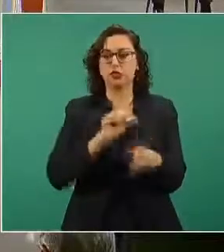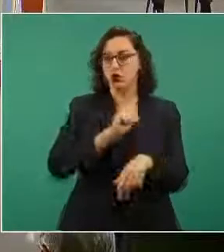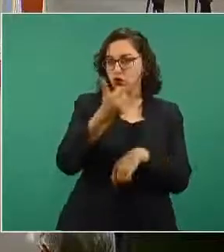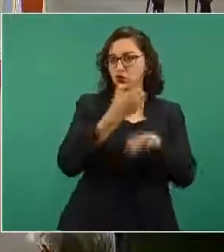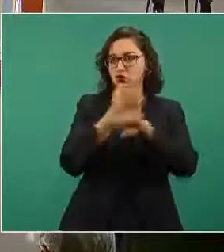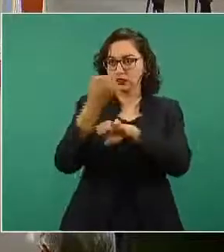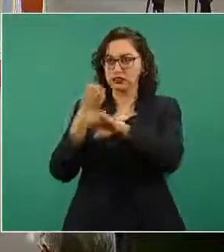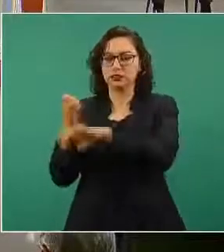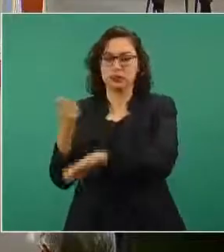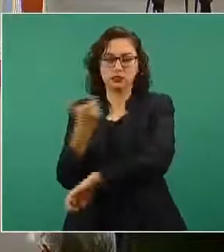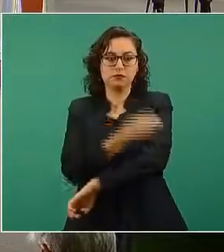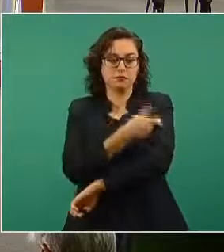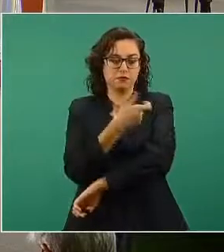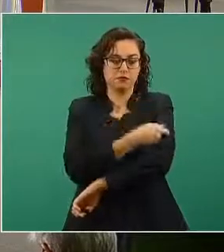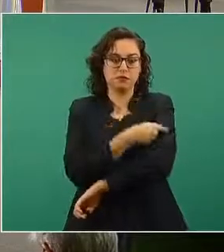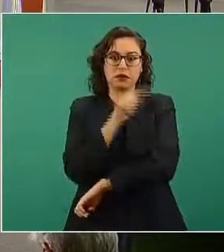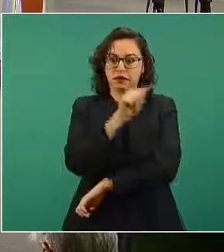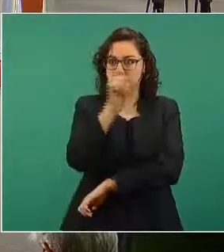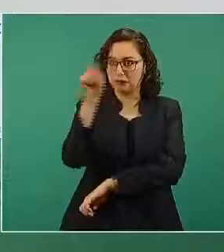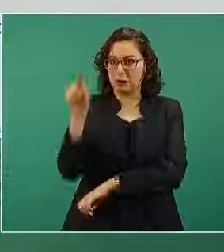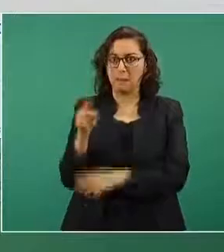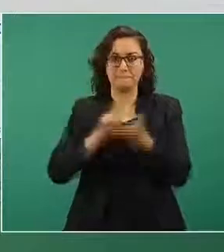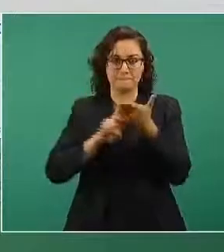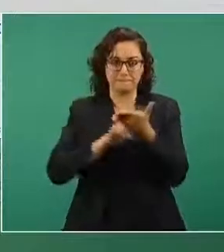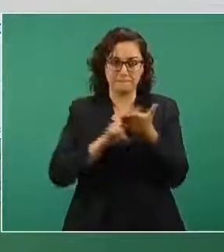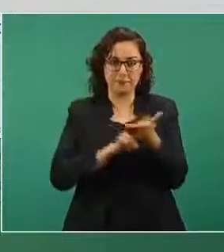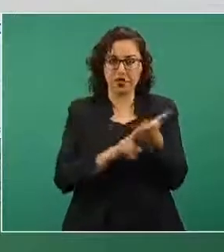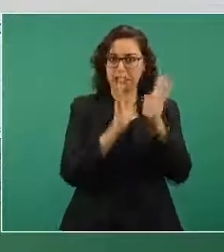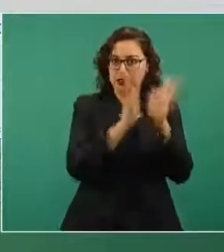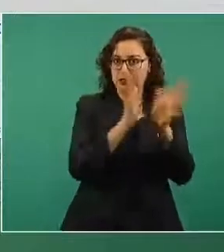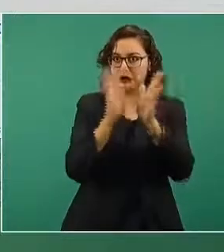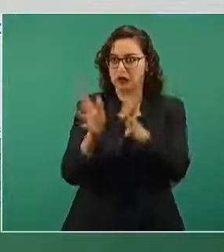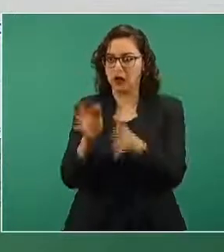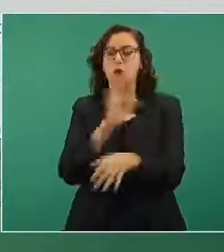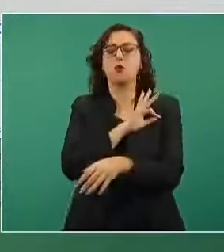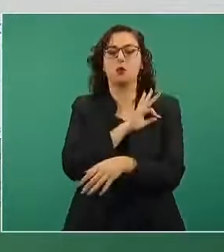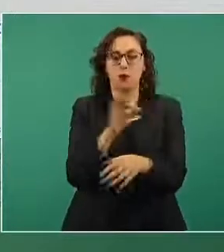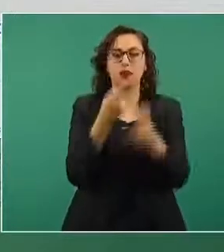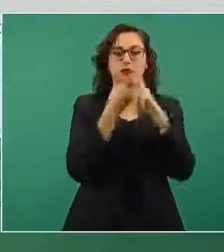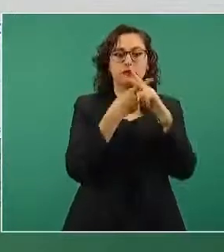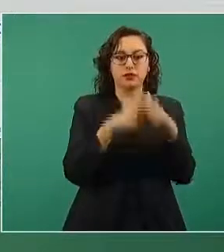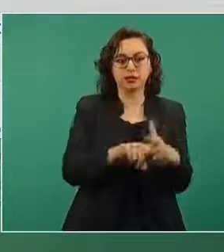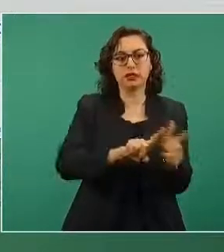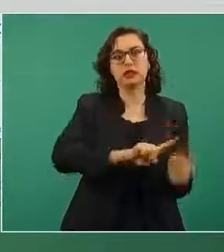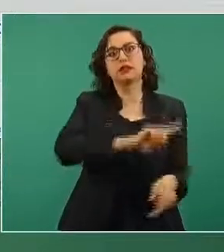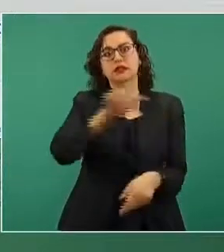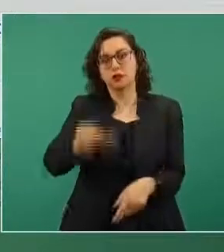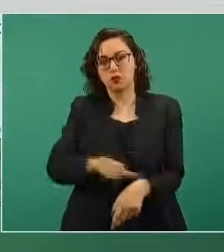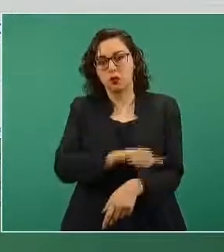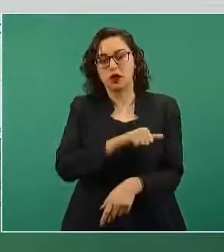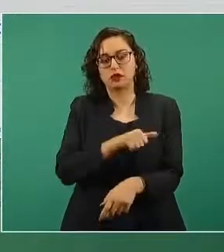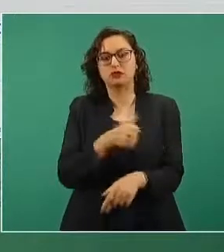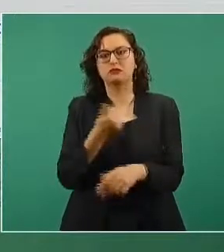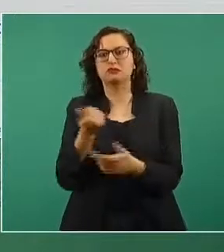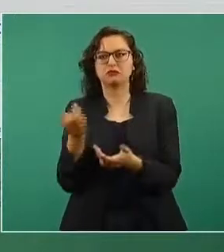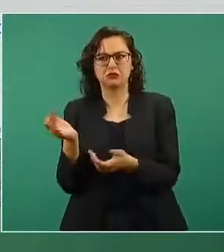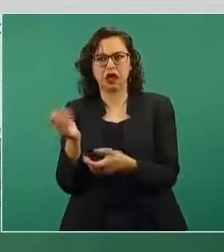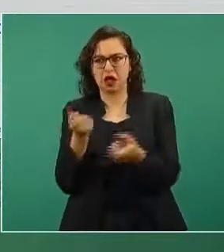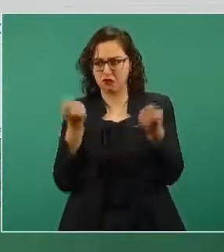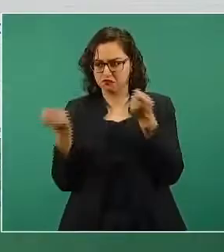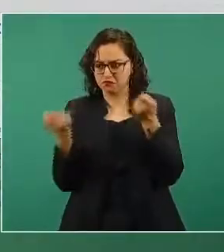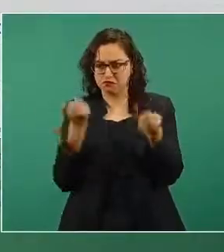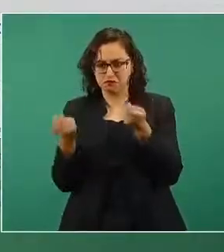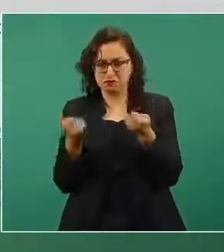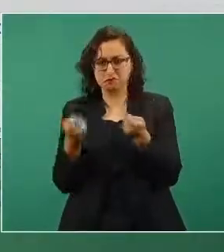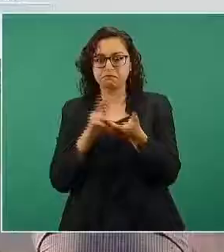entidades federativas, empezando por aquellas que están en semáforo verde y continuando con aquellas que están con control sostenido, aun cuando no estuvieran